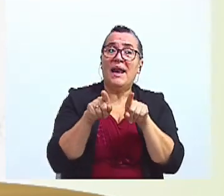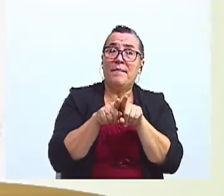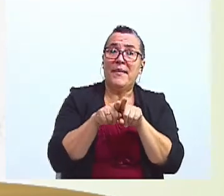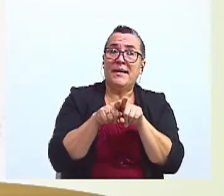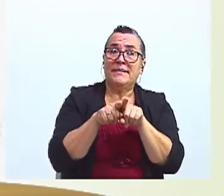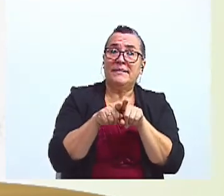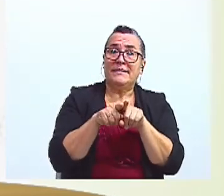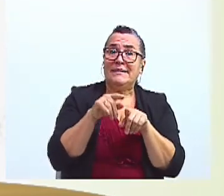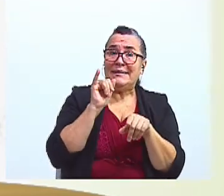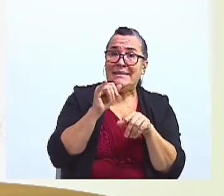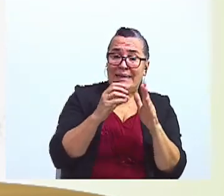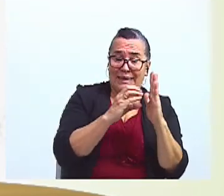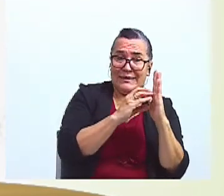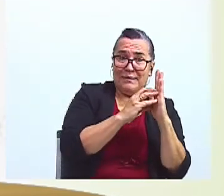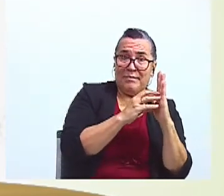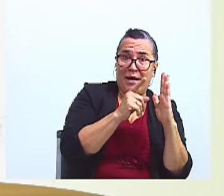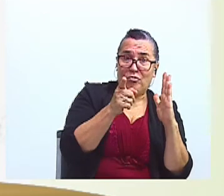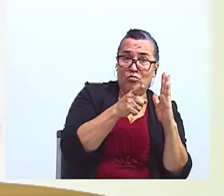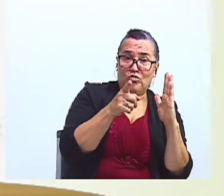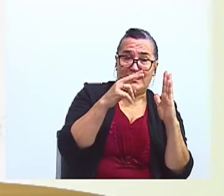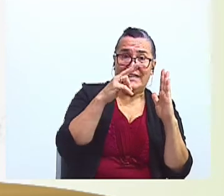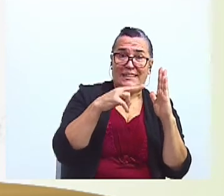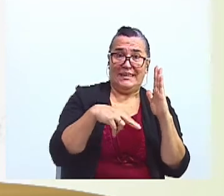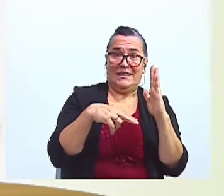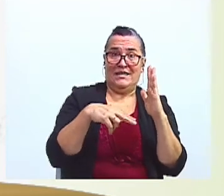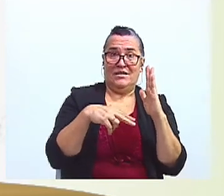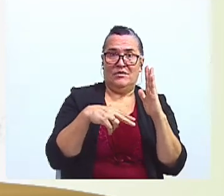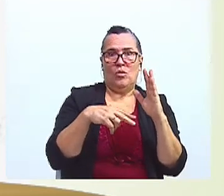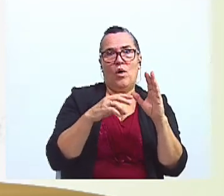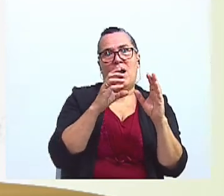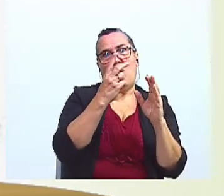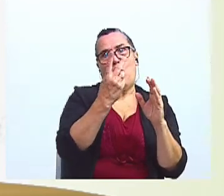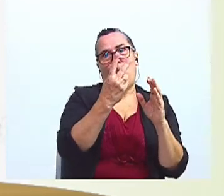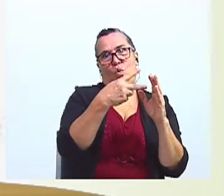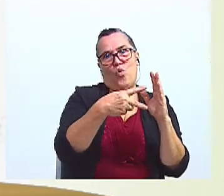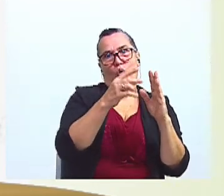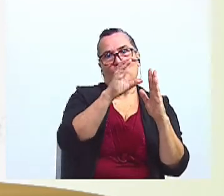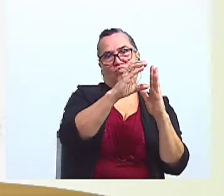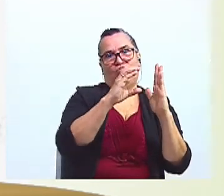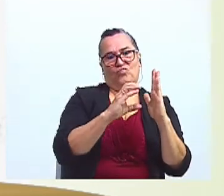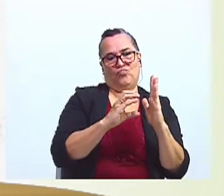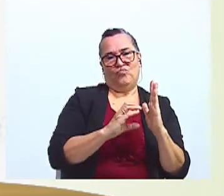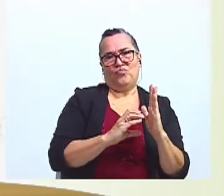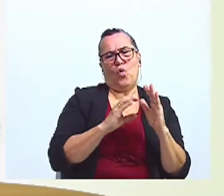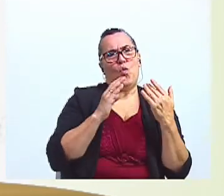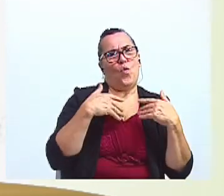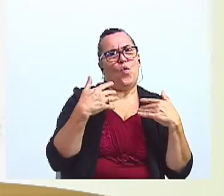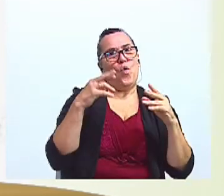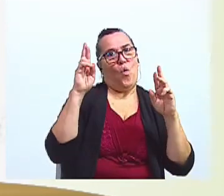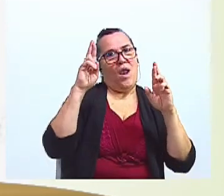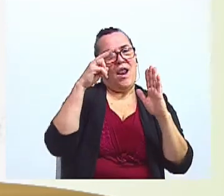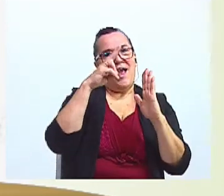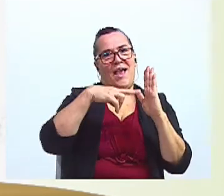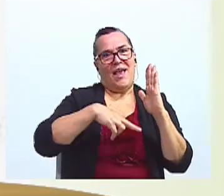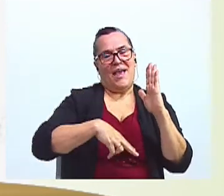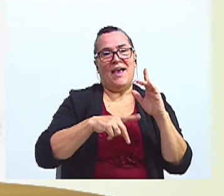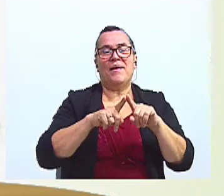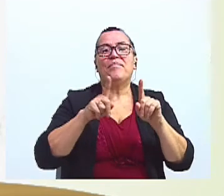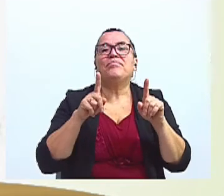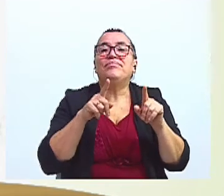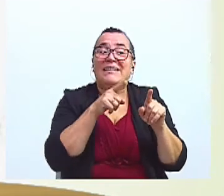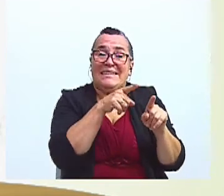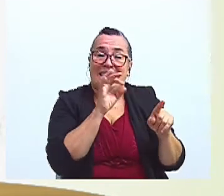que de ese párrafo que leyeron, ojalá sea más de un párrafo, pero de ese párrafo que leyeron